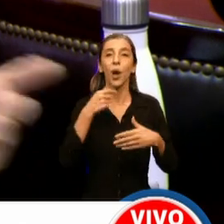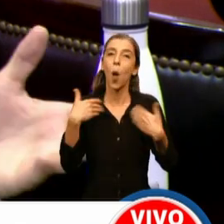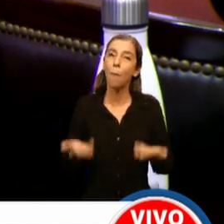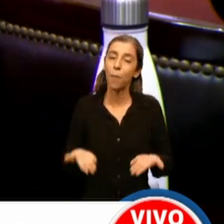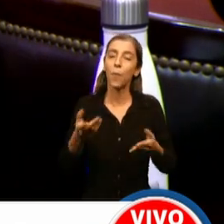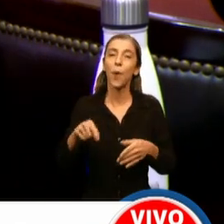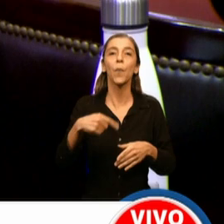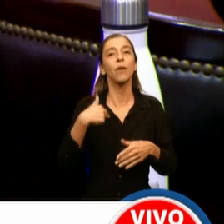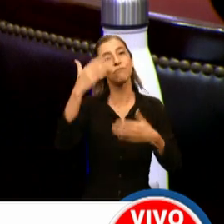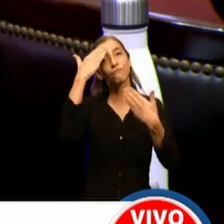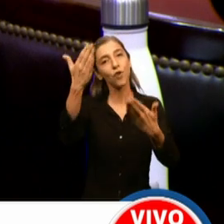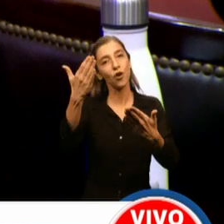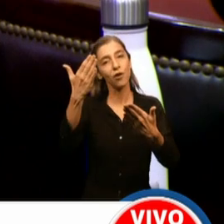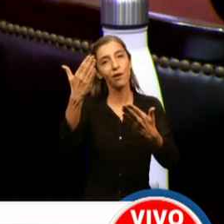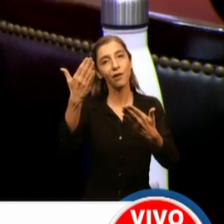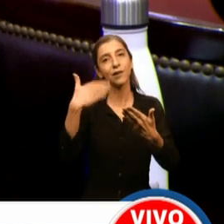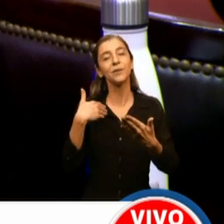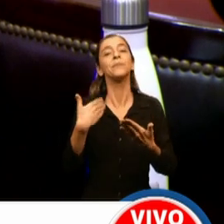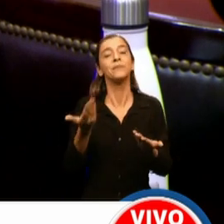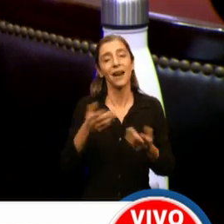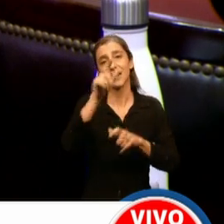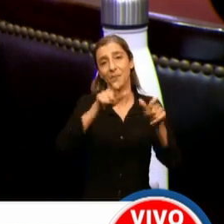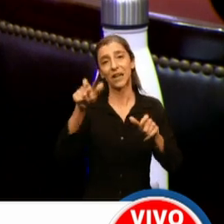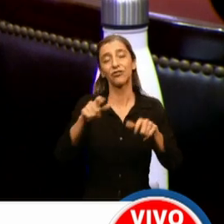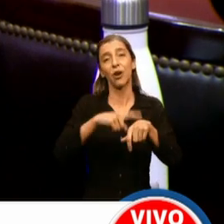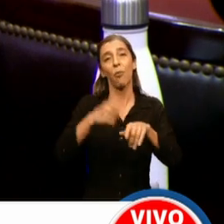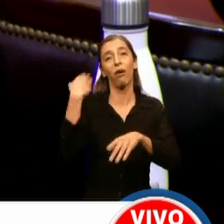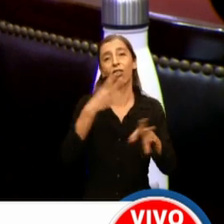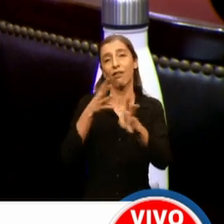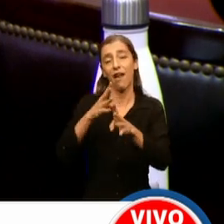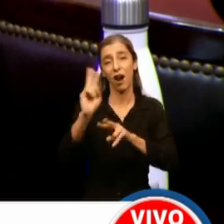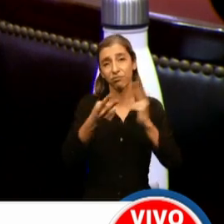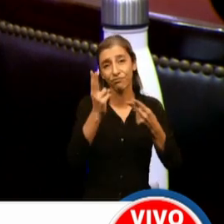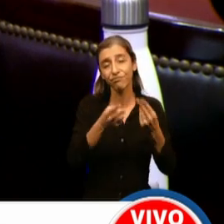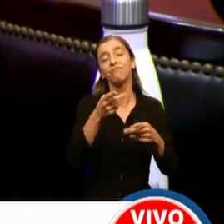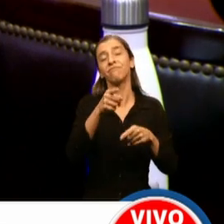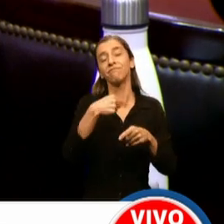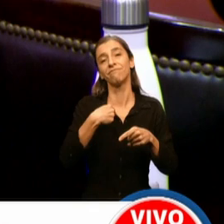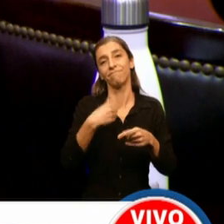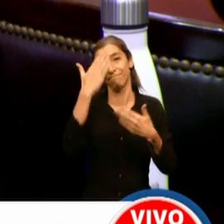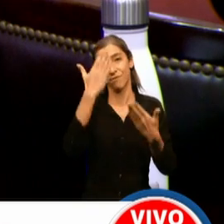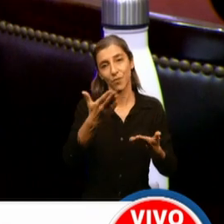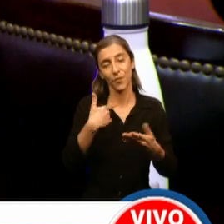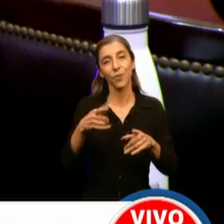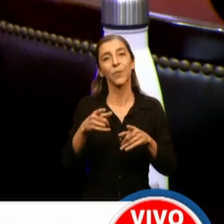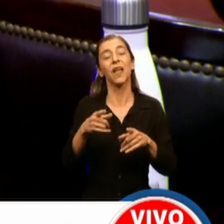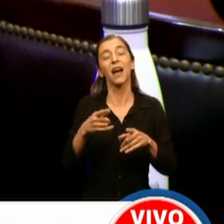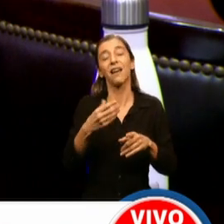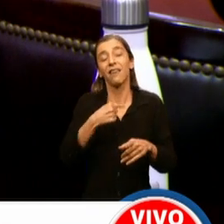para rendir un homenaje a los que ofrendaron su vida y quiero que así como en el año 73